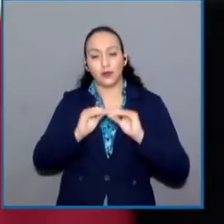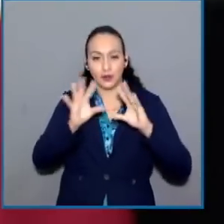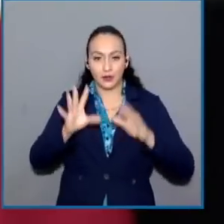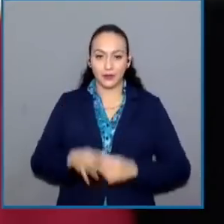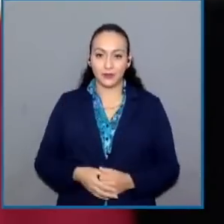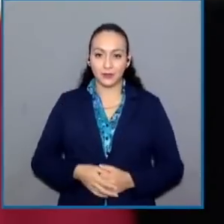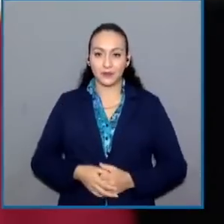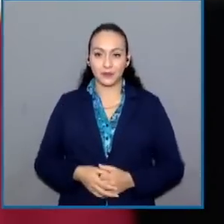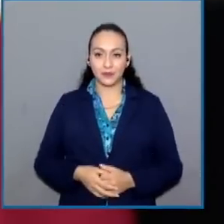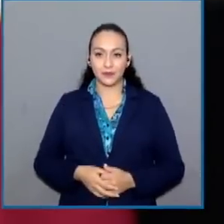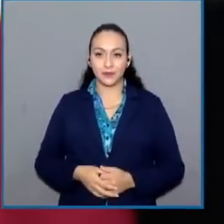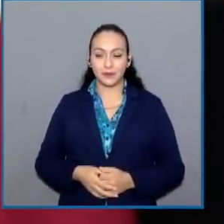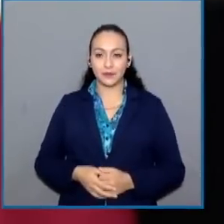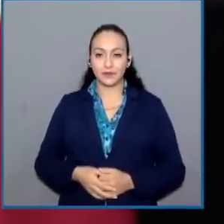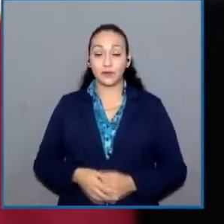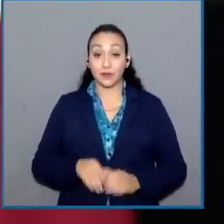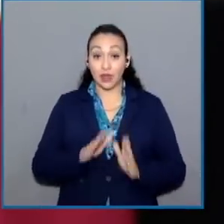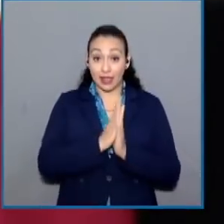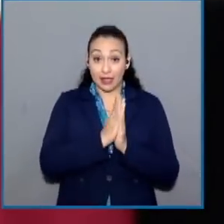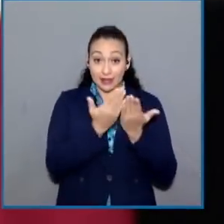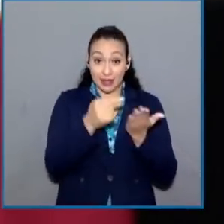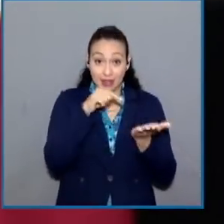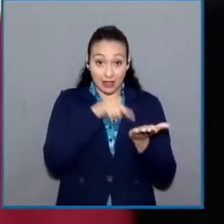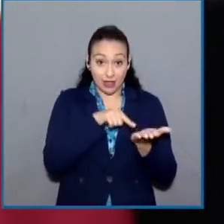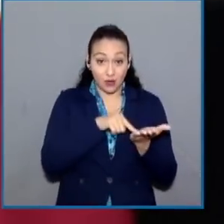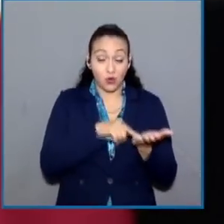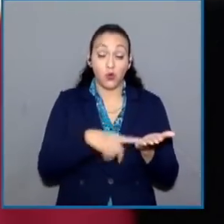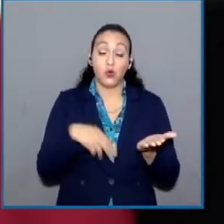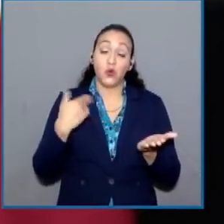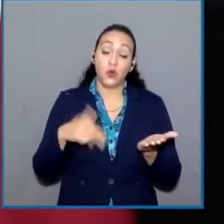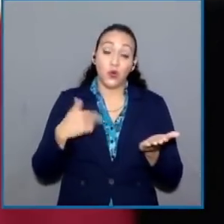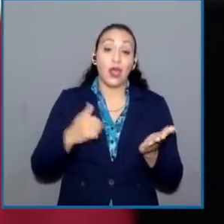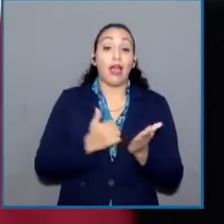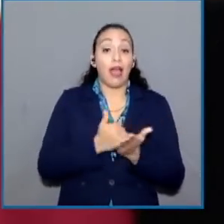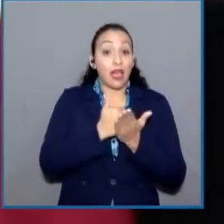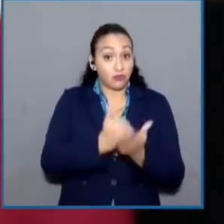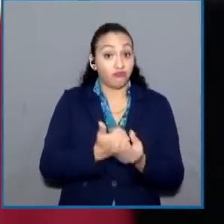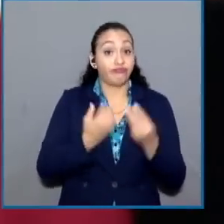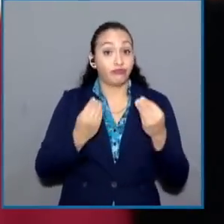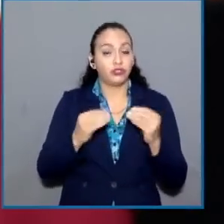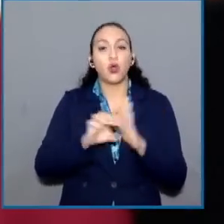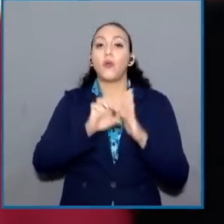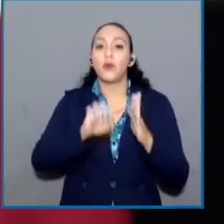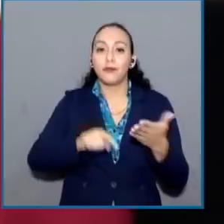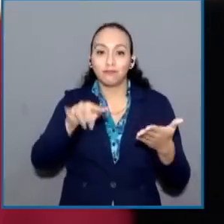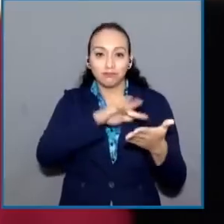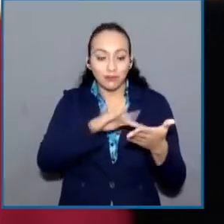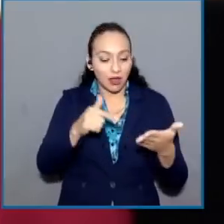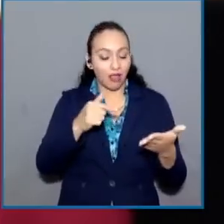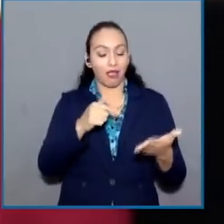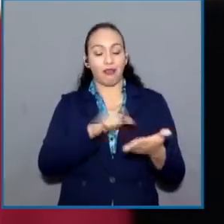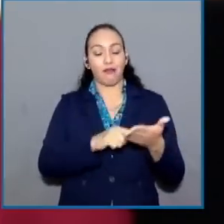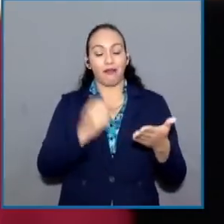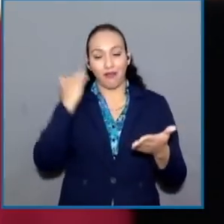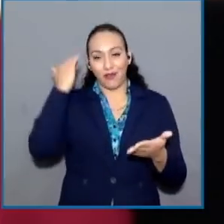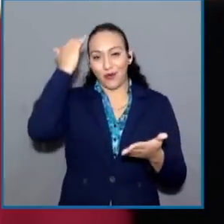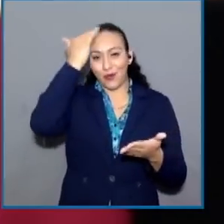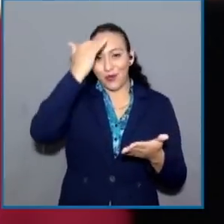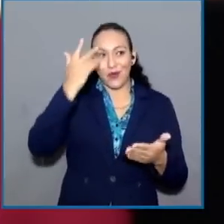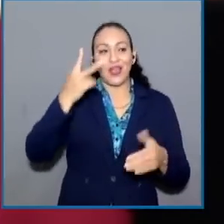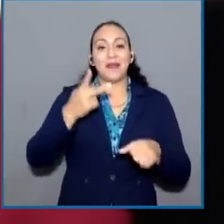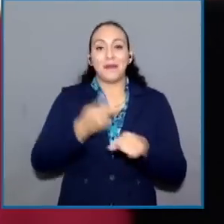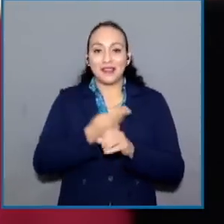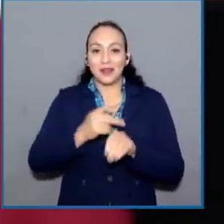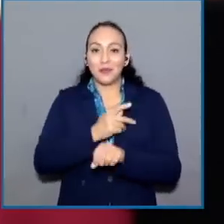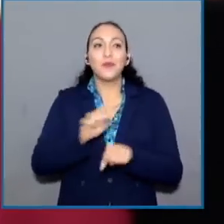El libro también nos invita a reflexionar sobre el papel de la Constitución en la vida diaria de los ciudadanos y